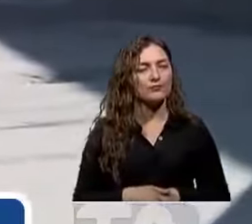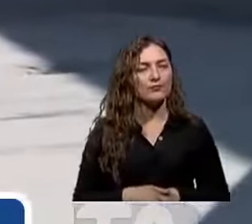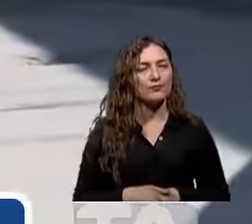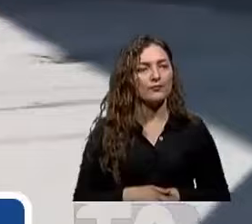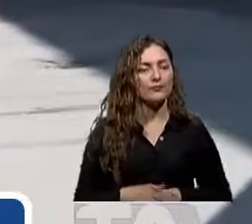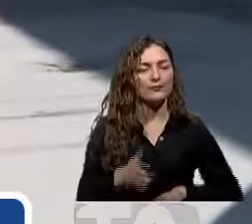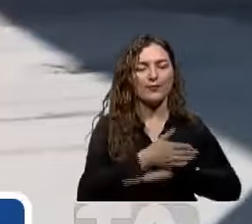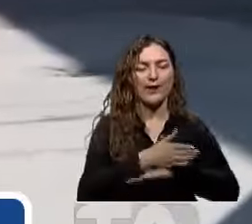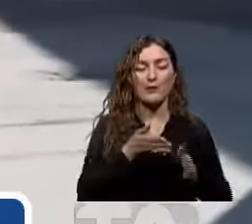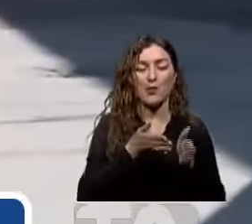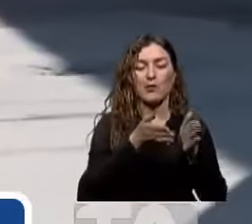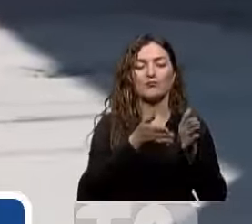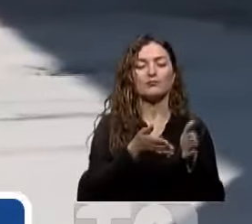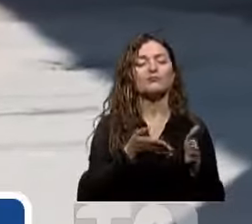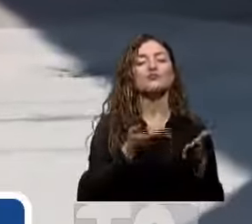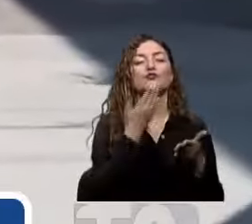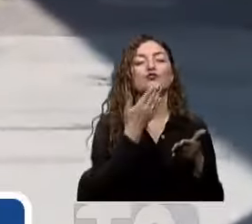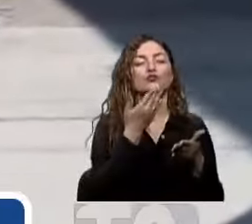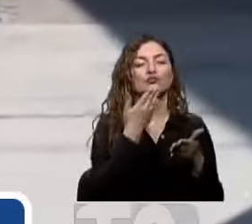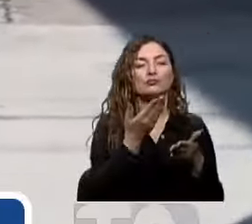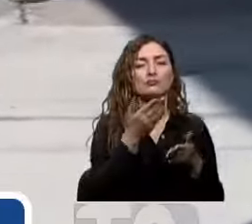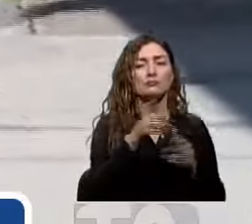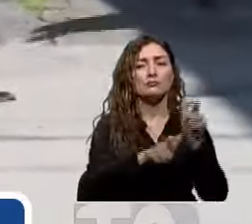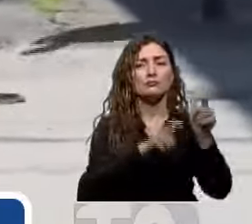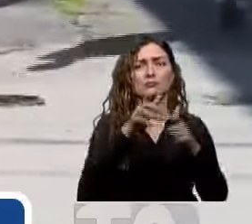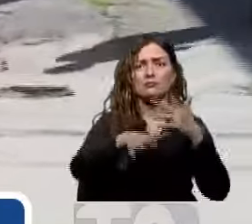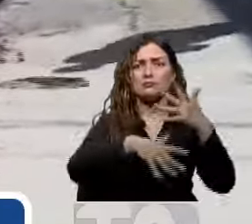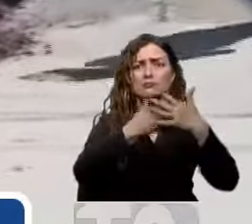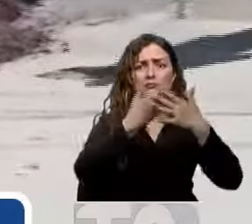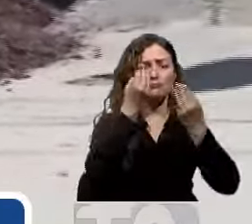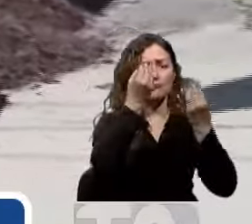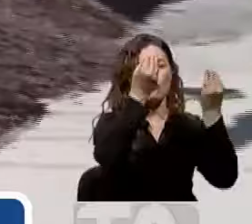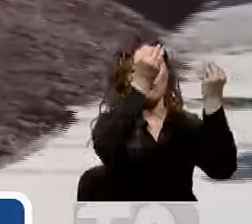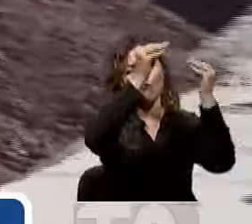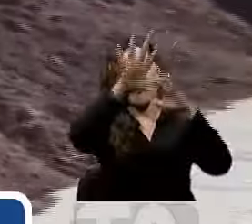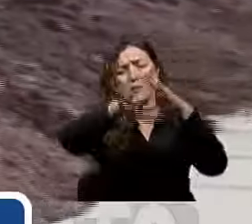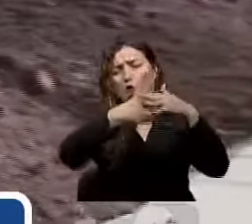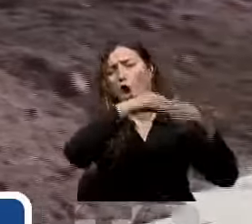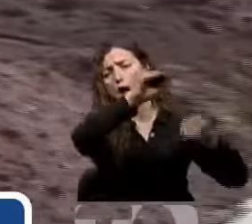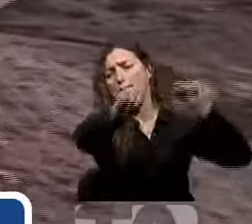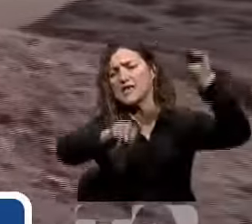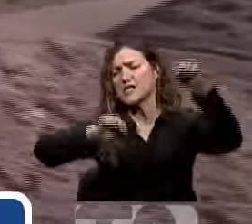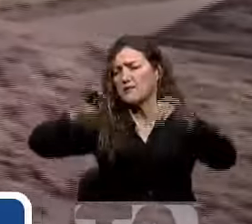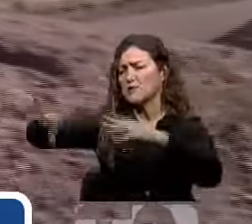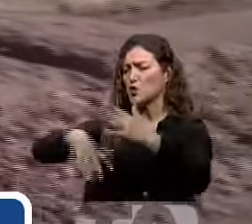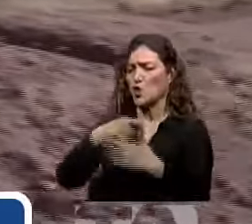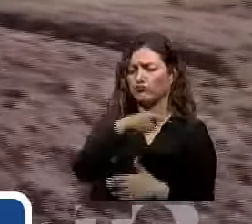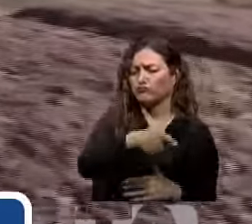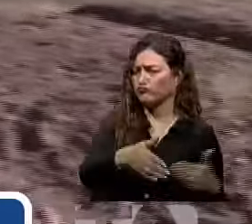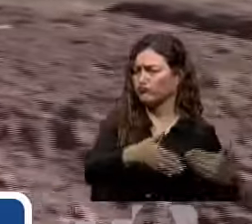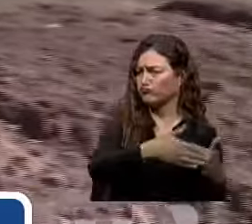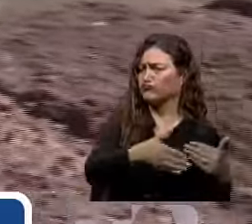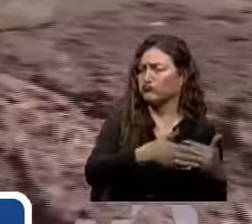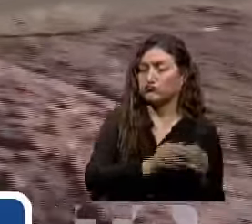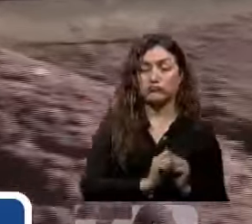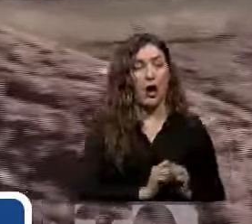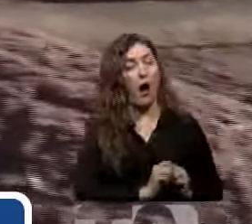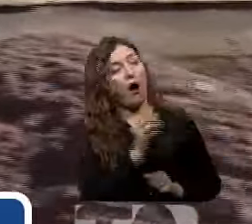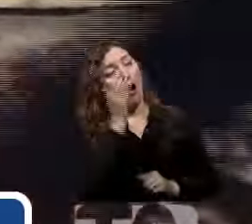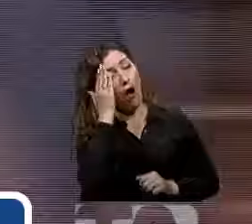de Almagro, lo que se ha hecho es una socialización con todos los habitantes del sector y poner en conocimiento pues de las